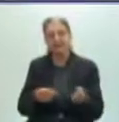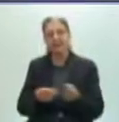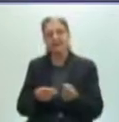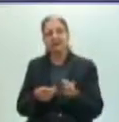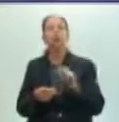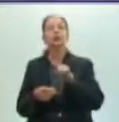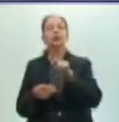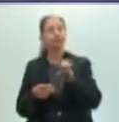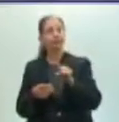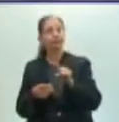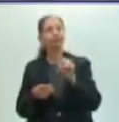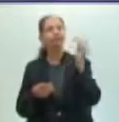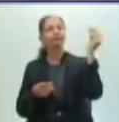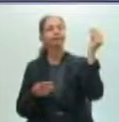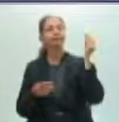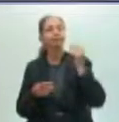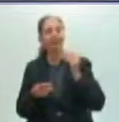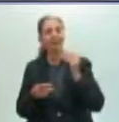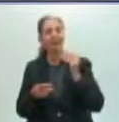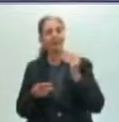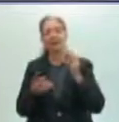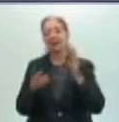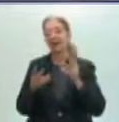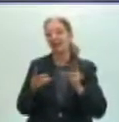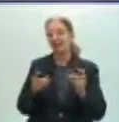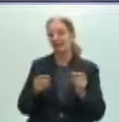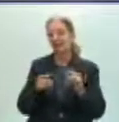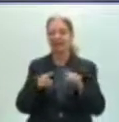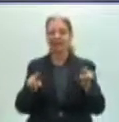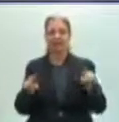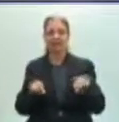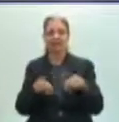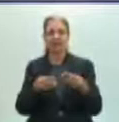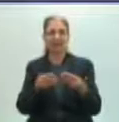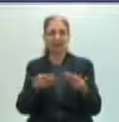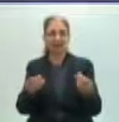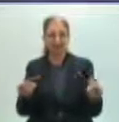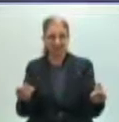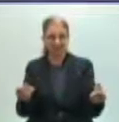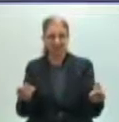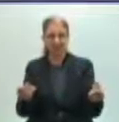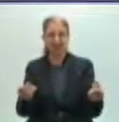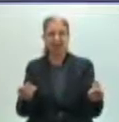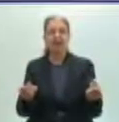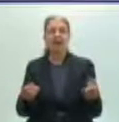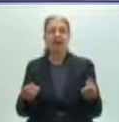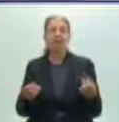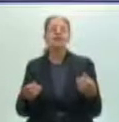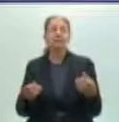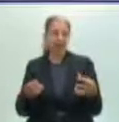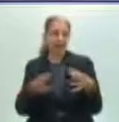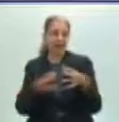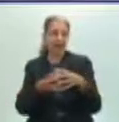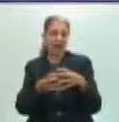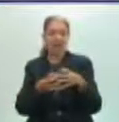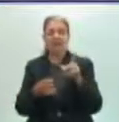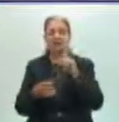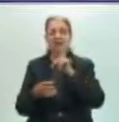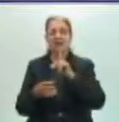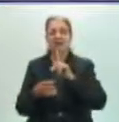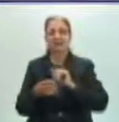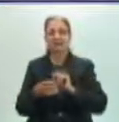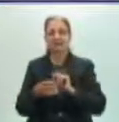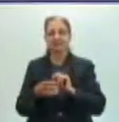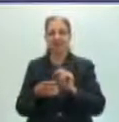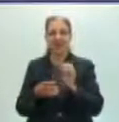y usted conoce la cantidad de hectáreas determinadas o destinadas para la siembra de calabaza, que es